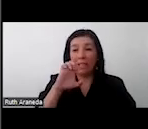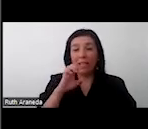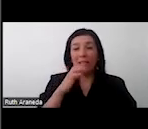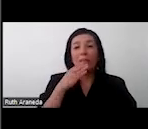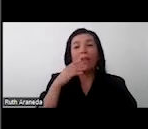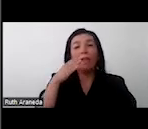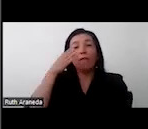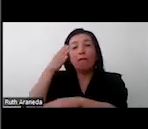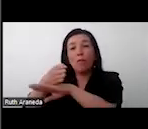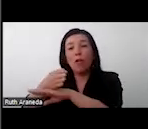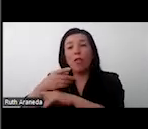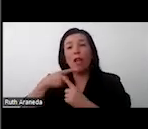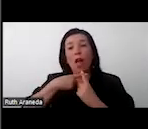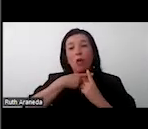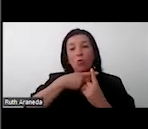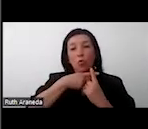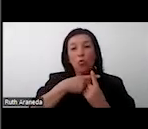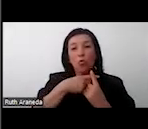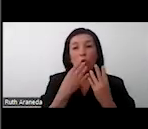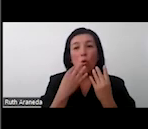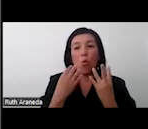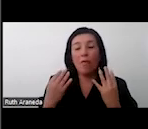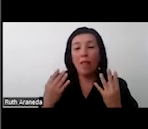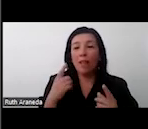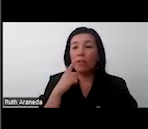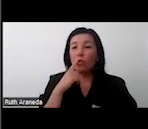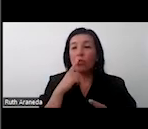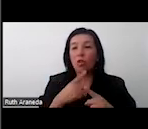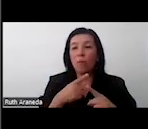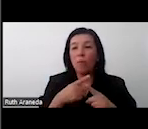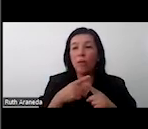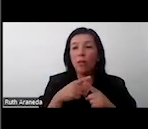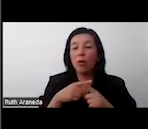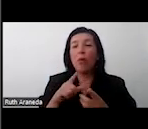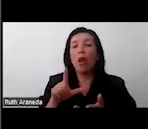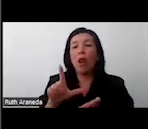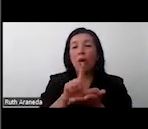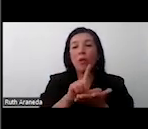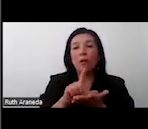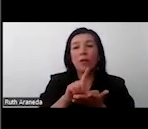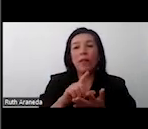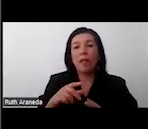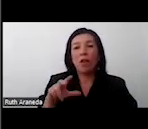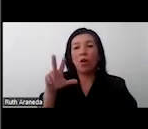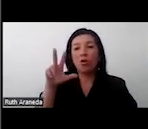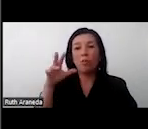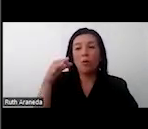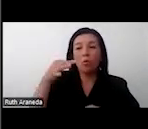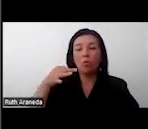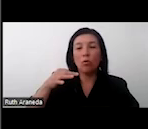Fuimos a La Cruz, al humedal como en la lagunilla del 8 le llaman porque ahí está el paradero 8.